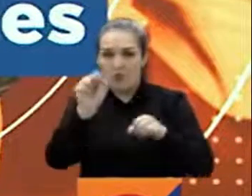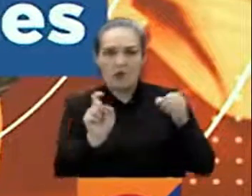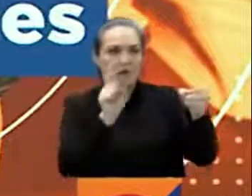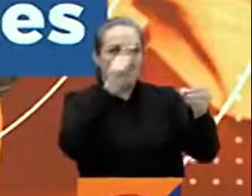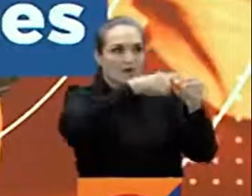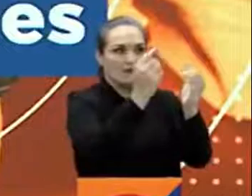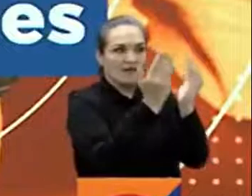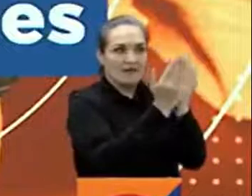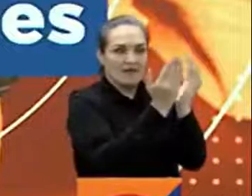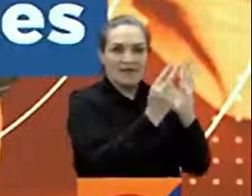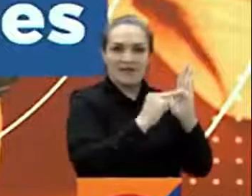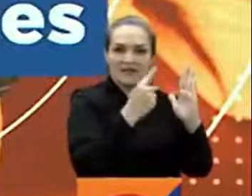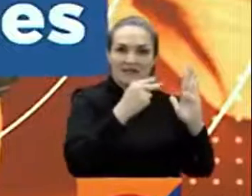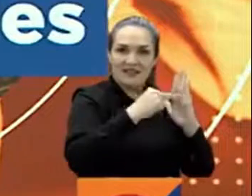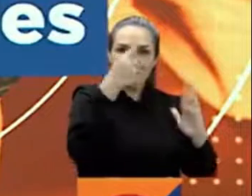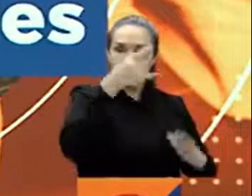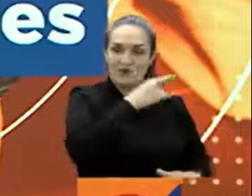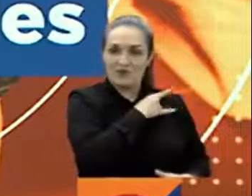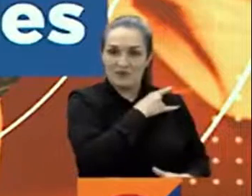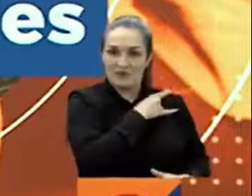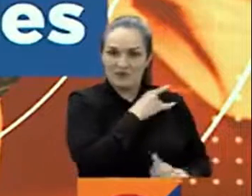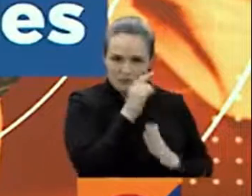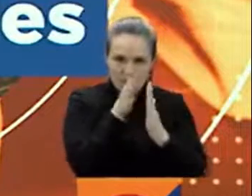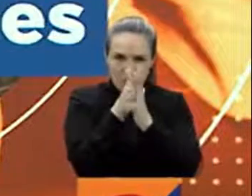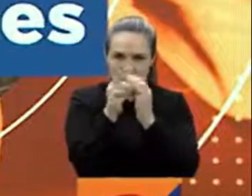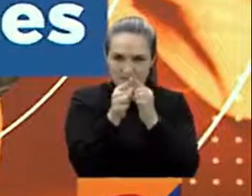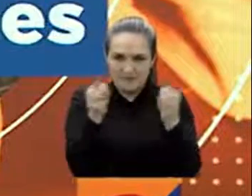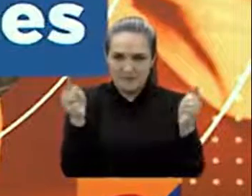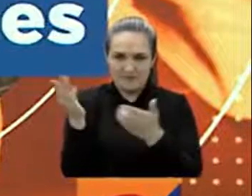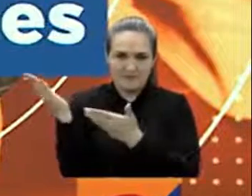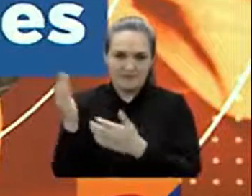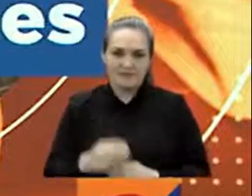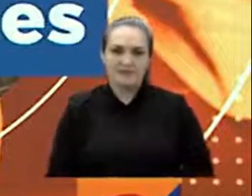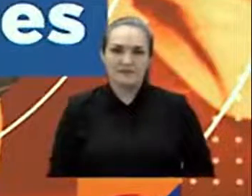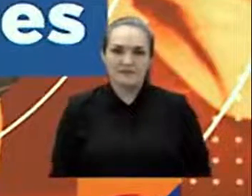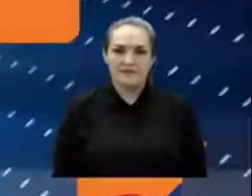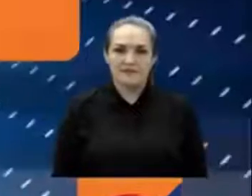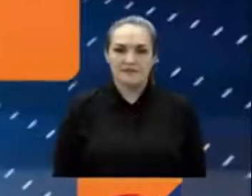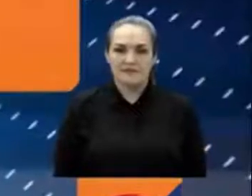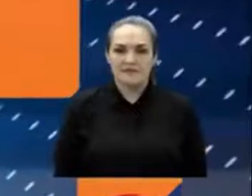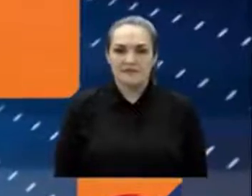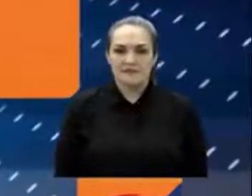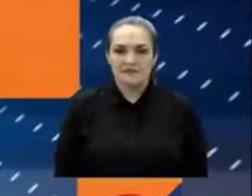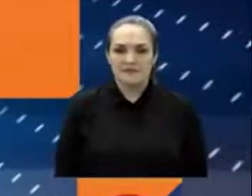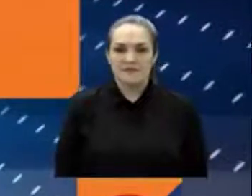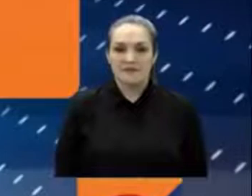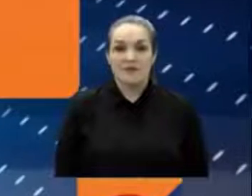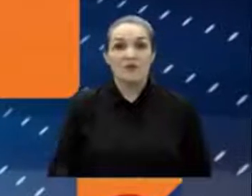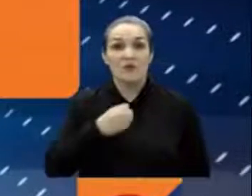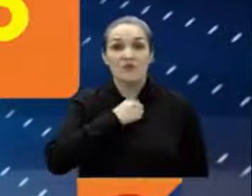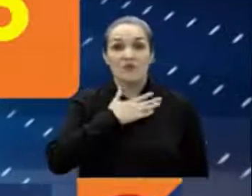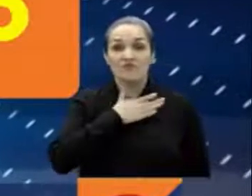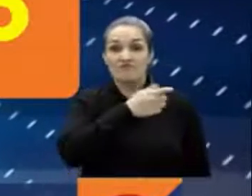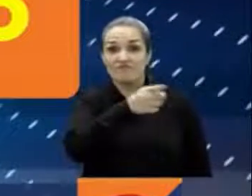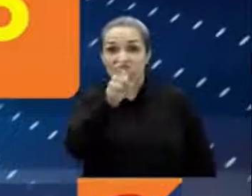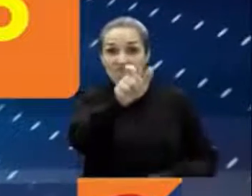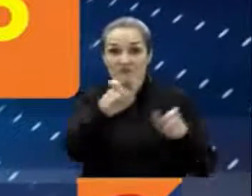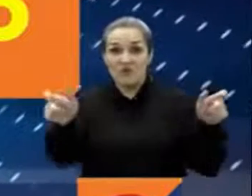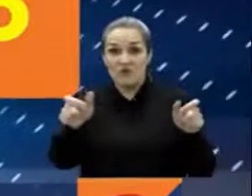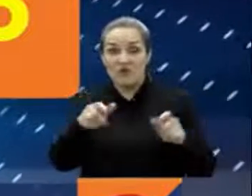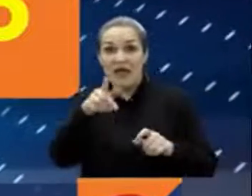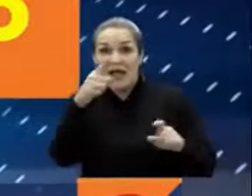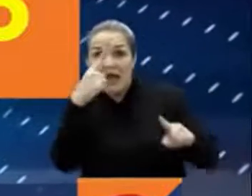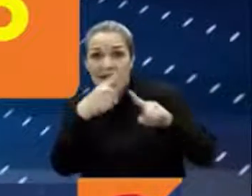tecnológicas y universitarias. Les contamos de qué se trata y cómo postularse. En oportunidades de créditos condonables para